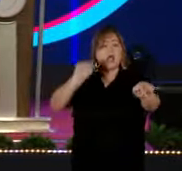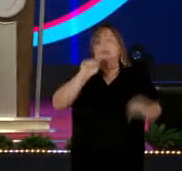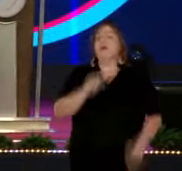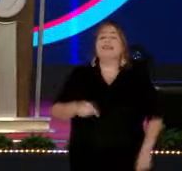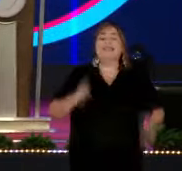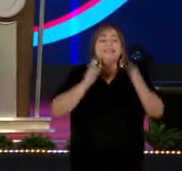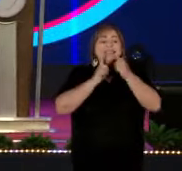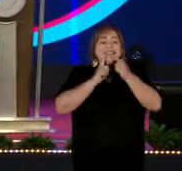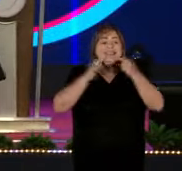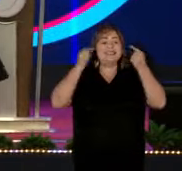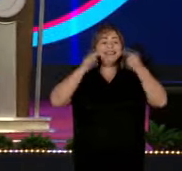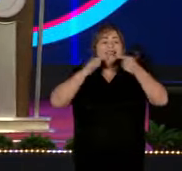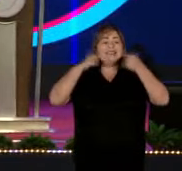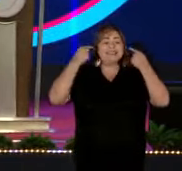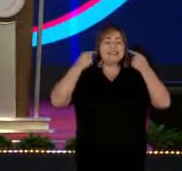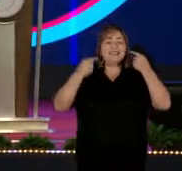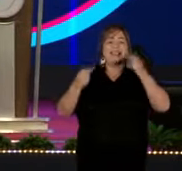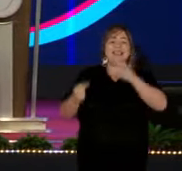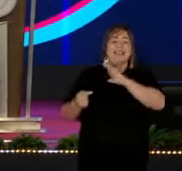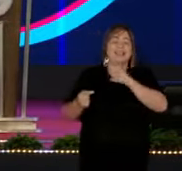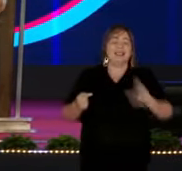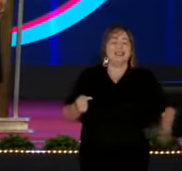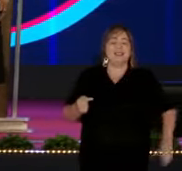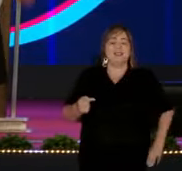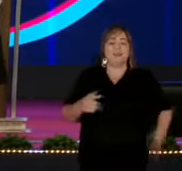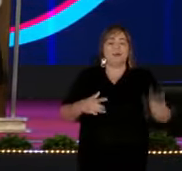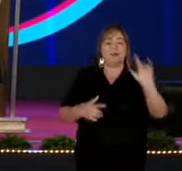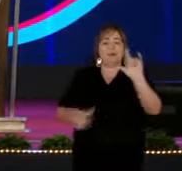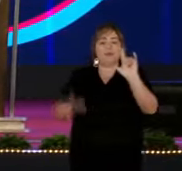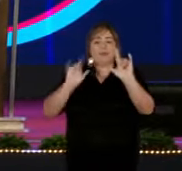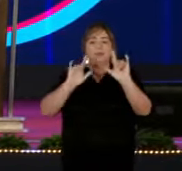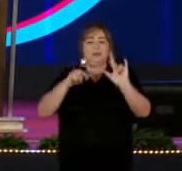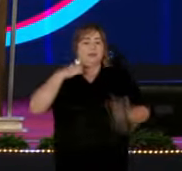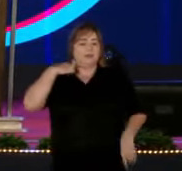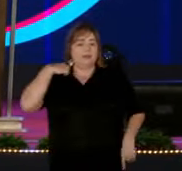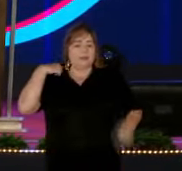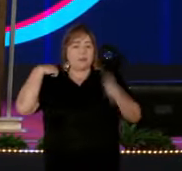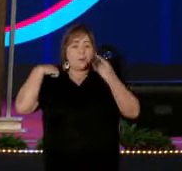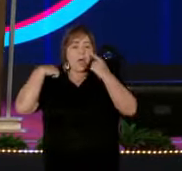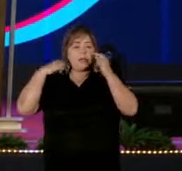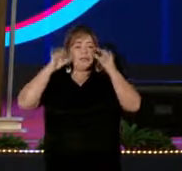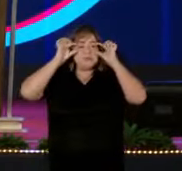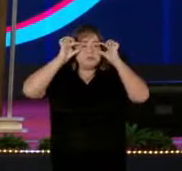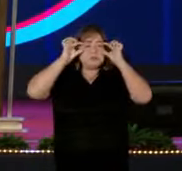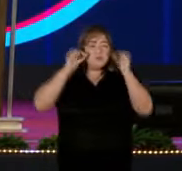Sonríase, que Cristo. Yo sé que no le puedo ver la risa, pero yo se la veo aquí.